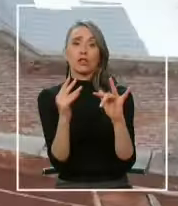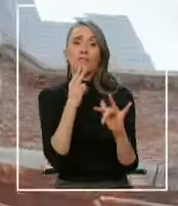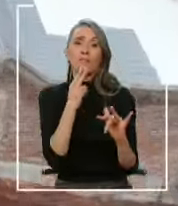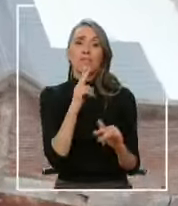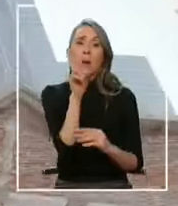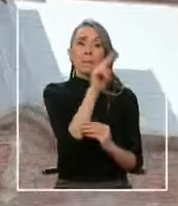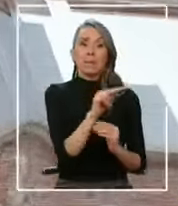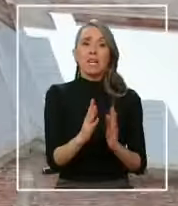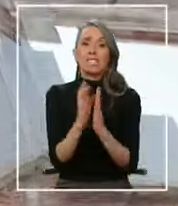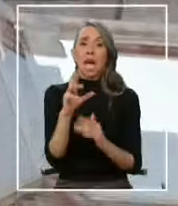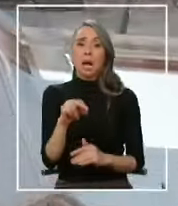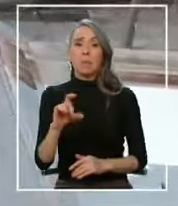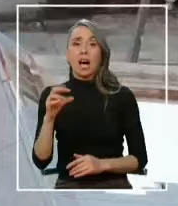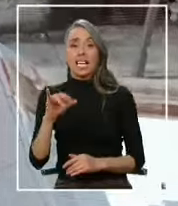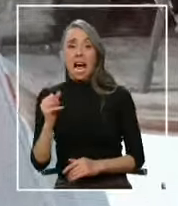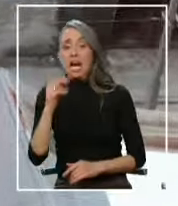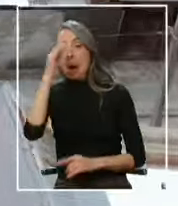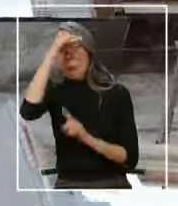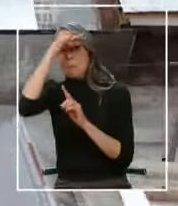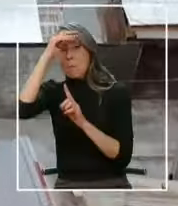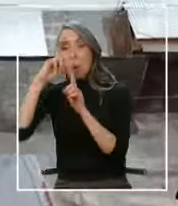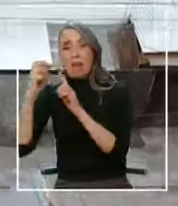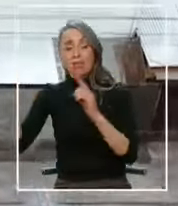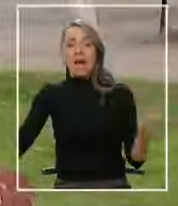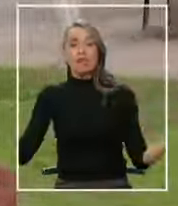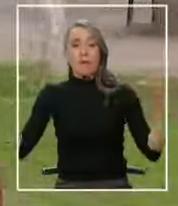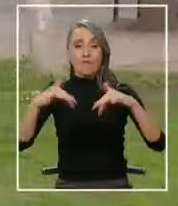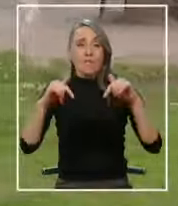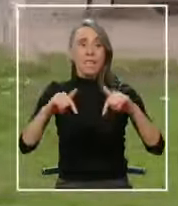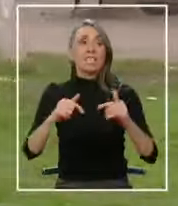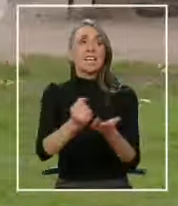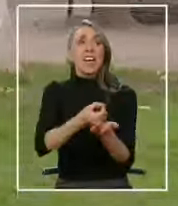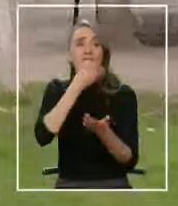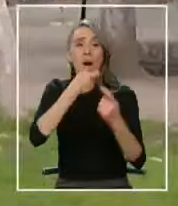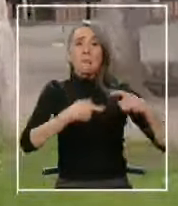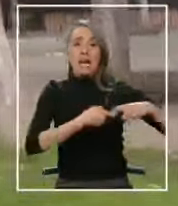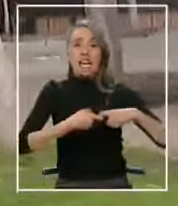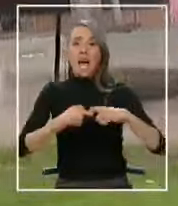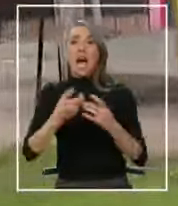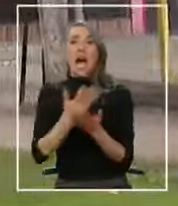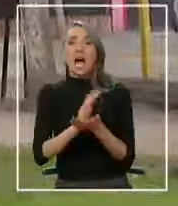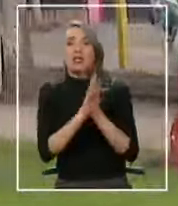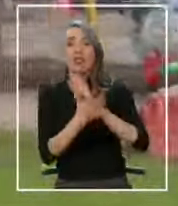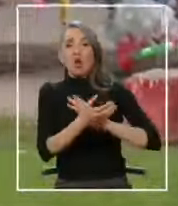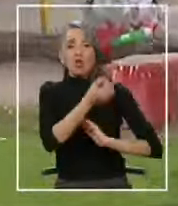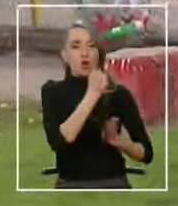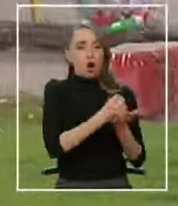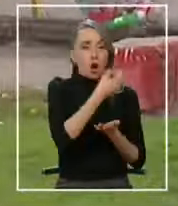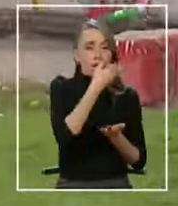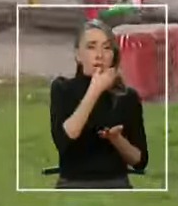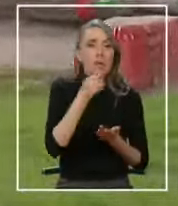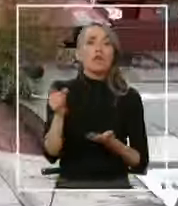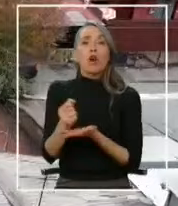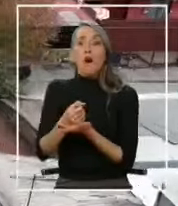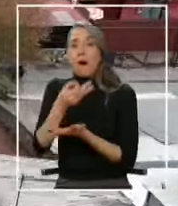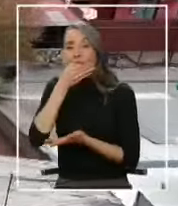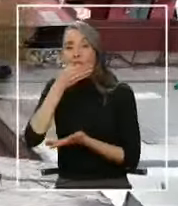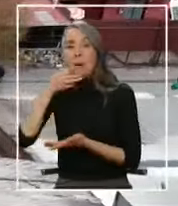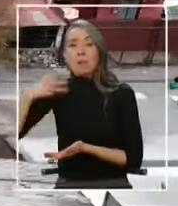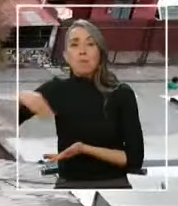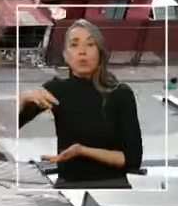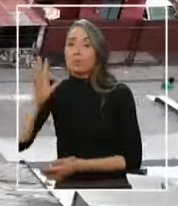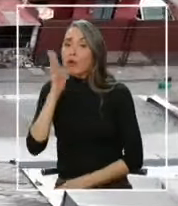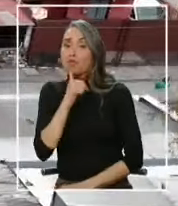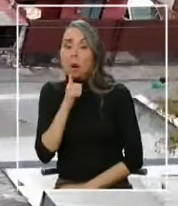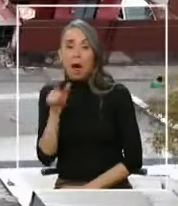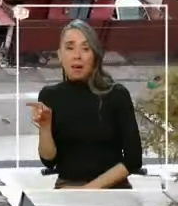Pintana, San Ramón, La Granja y hasta Puente Alto. Generalmente estas cadenas de farmacia tienen todos los medicamentos, lo que no tiene la farmacia popular. En